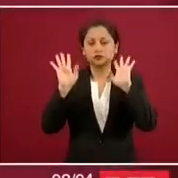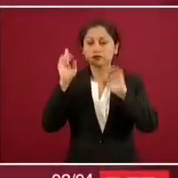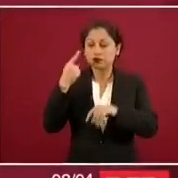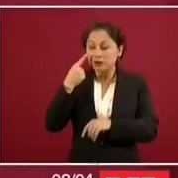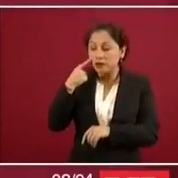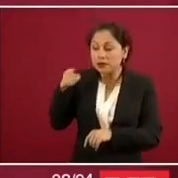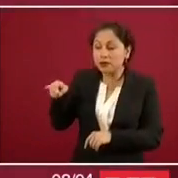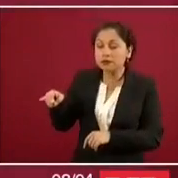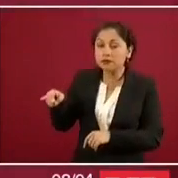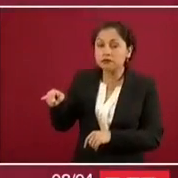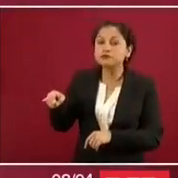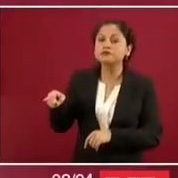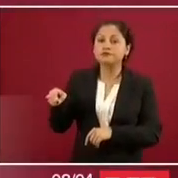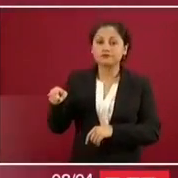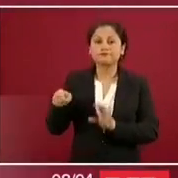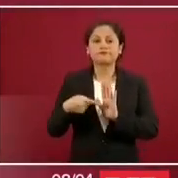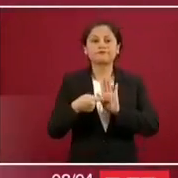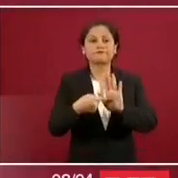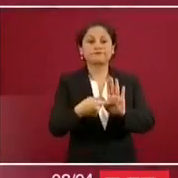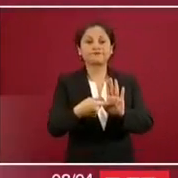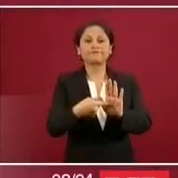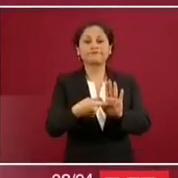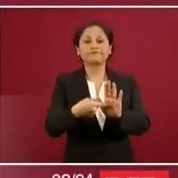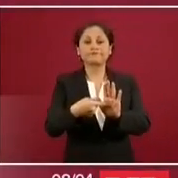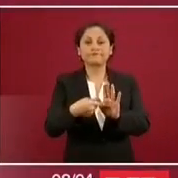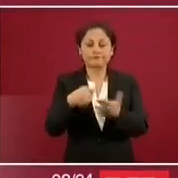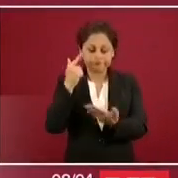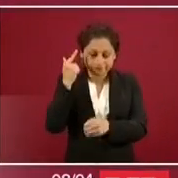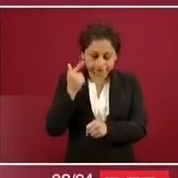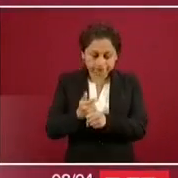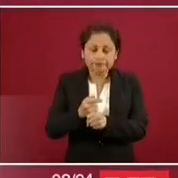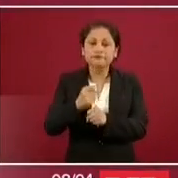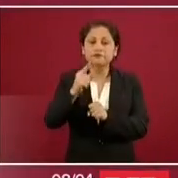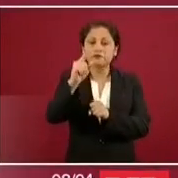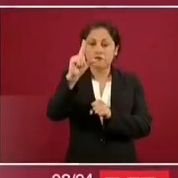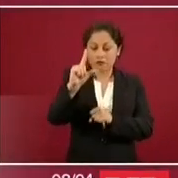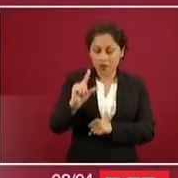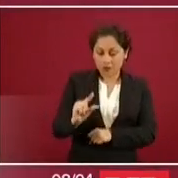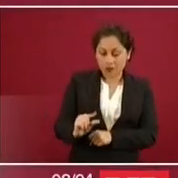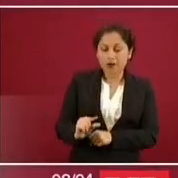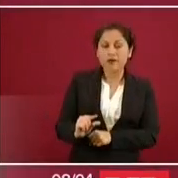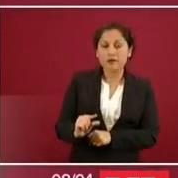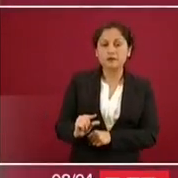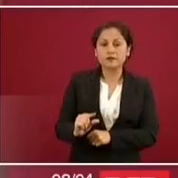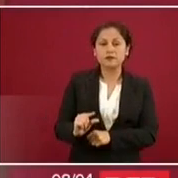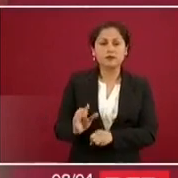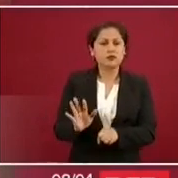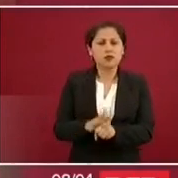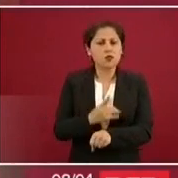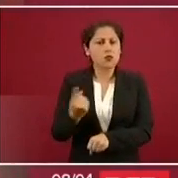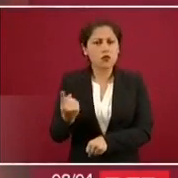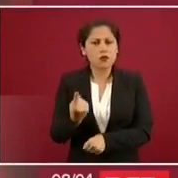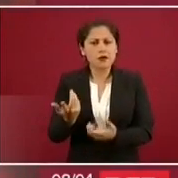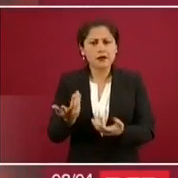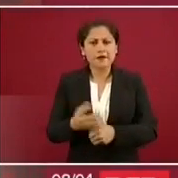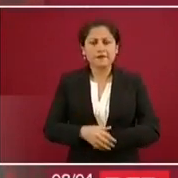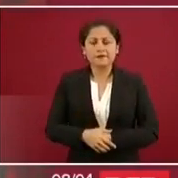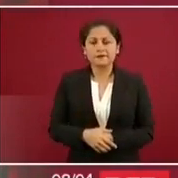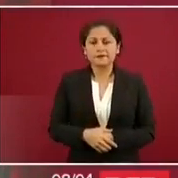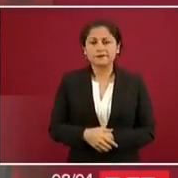Bajó la inflación. Se debe a que